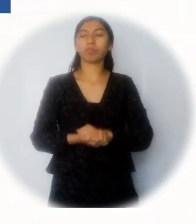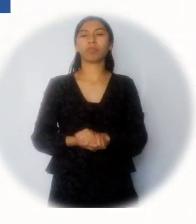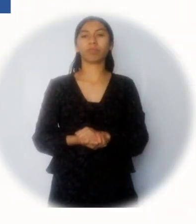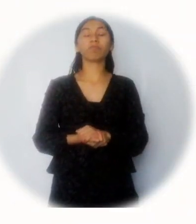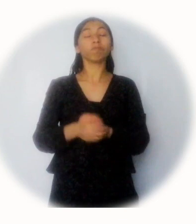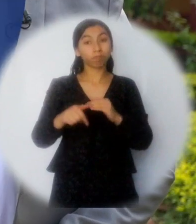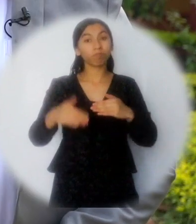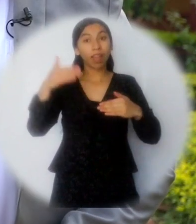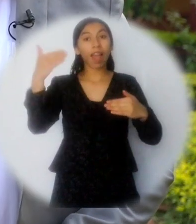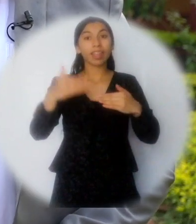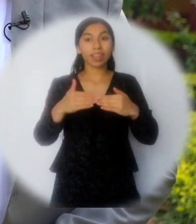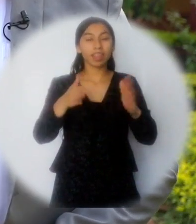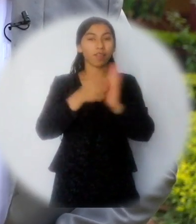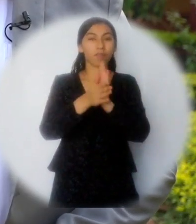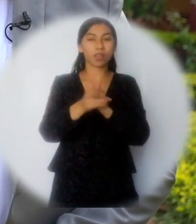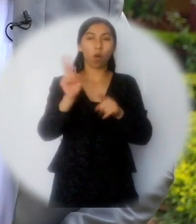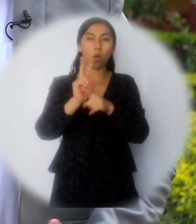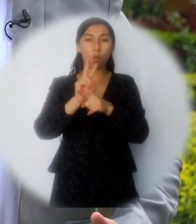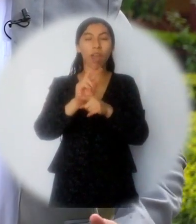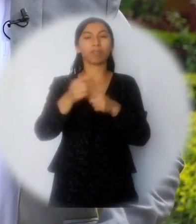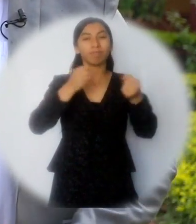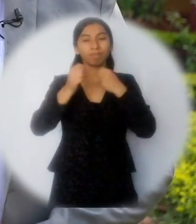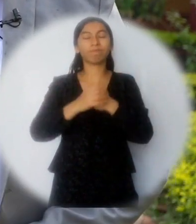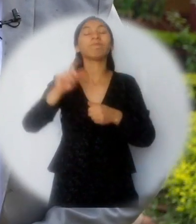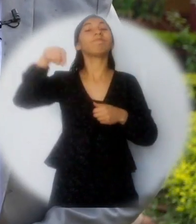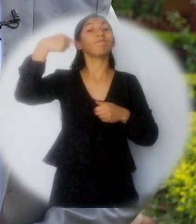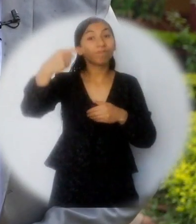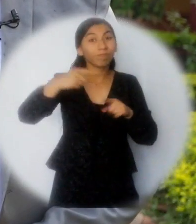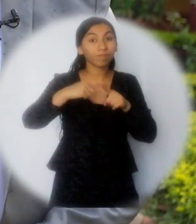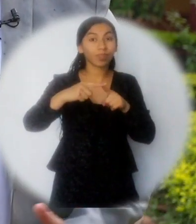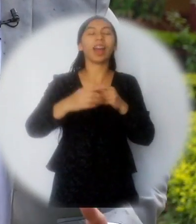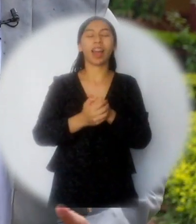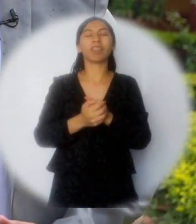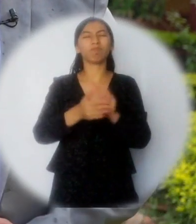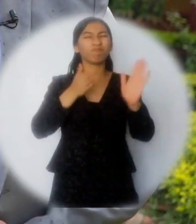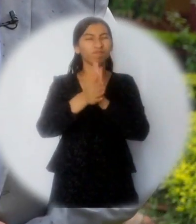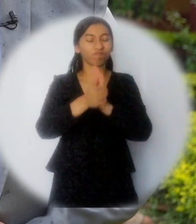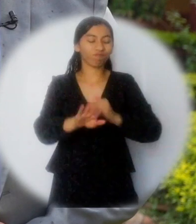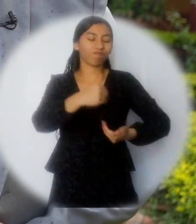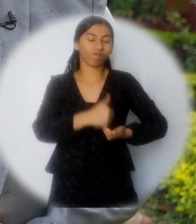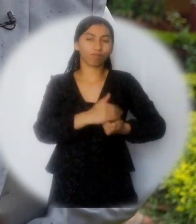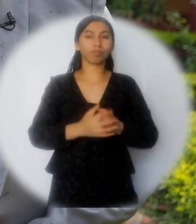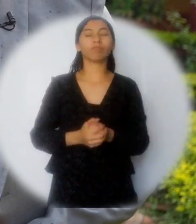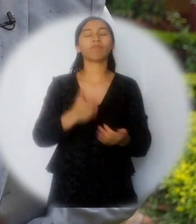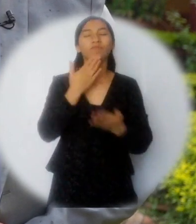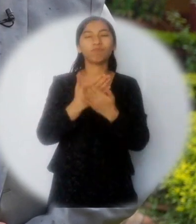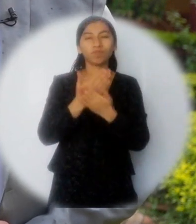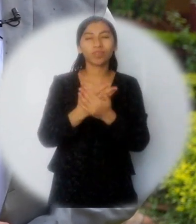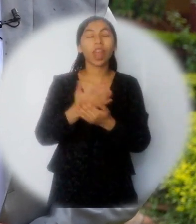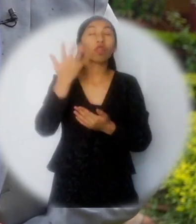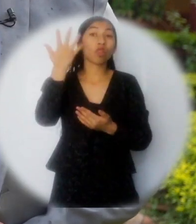anual. Hasta que el informativo V Noticias. La próxima semana regresamos con el recuento de toda la actividad en la agenda noticiosa de la